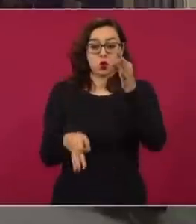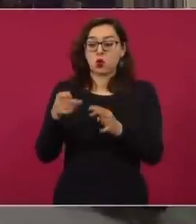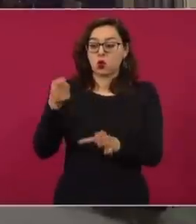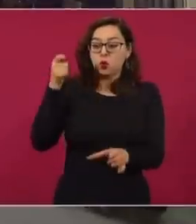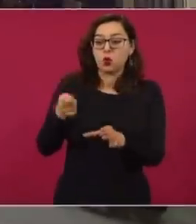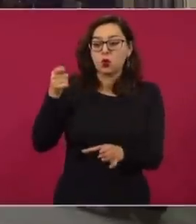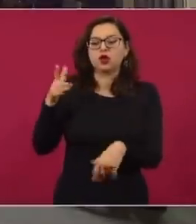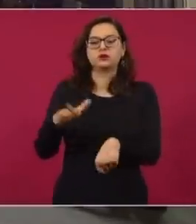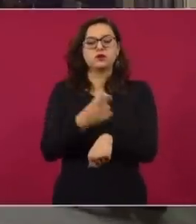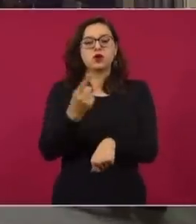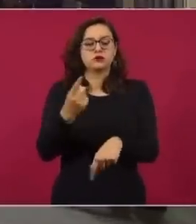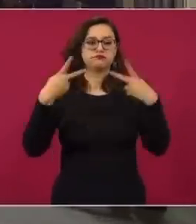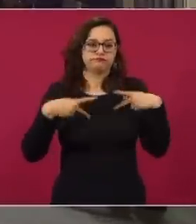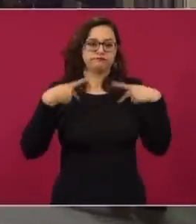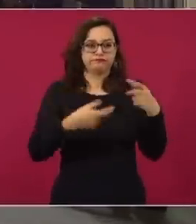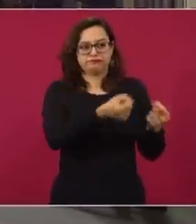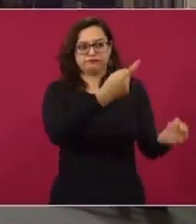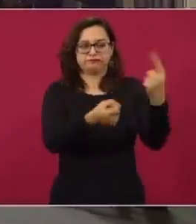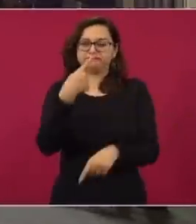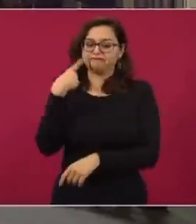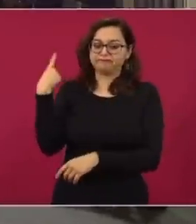denuncia que interpusieron familiares de las víctimas que han sucedido.